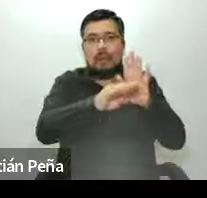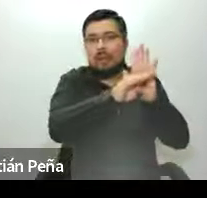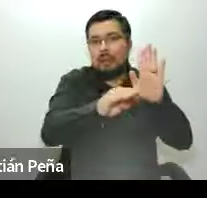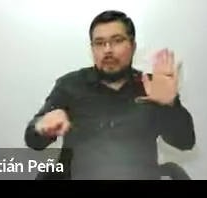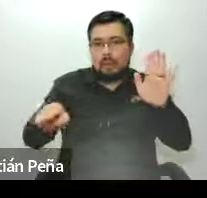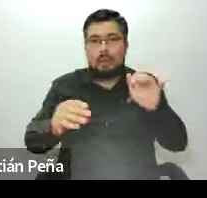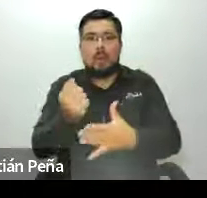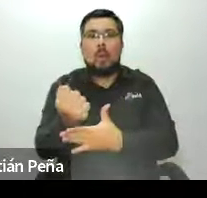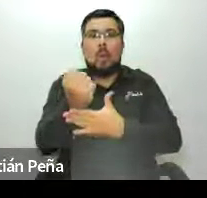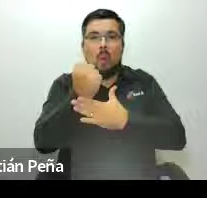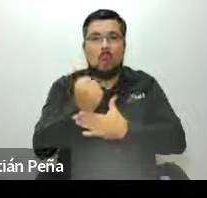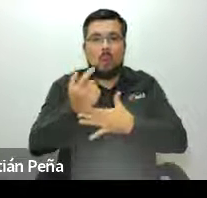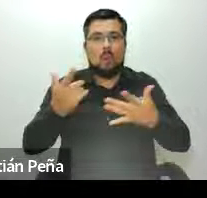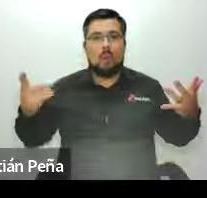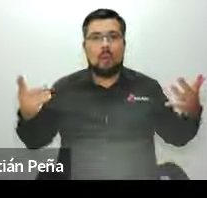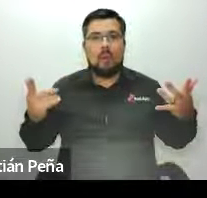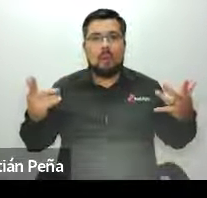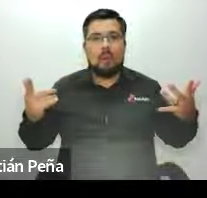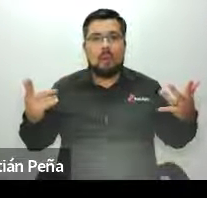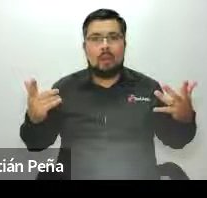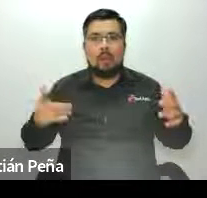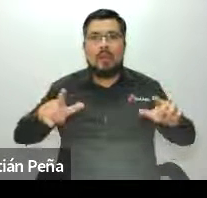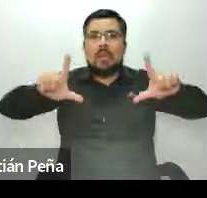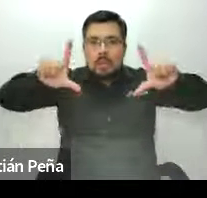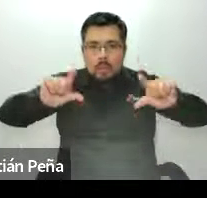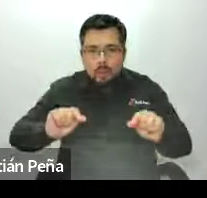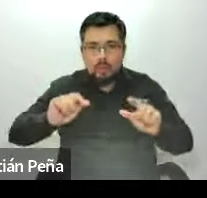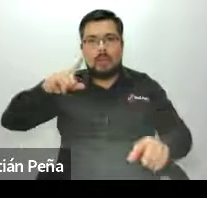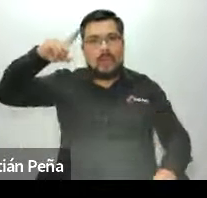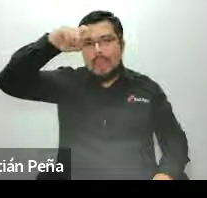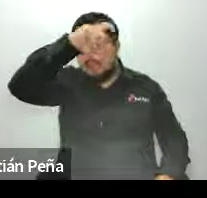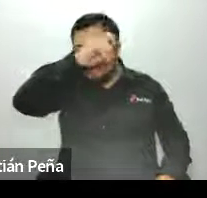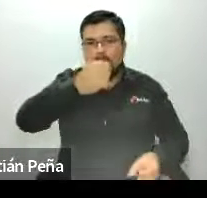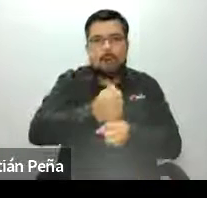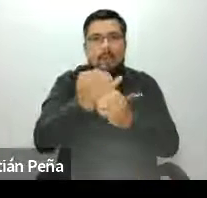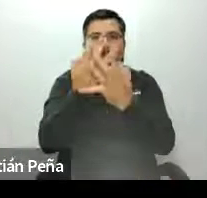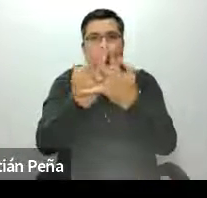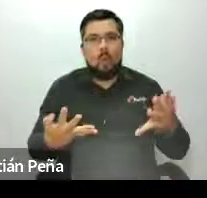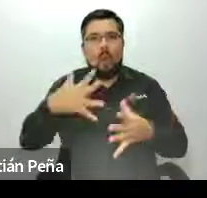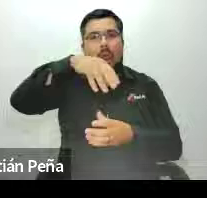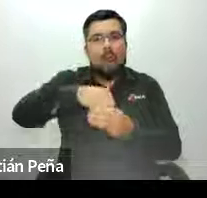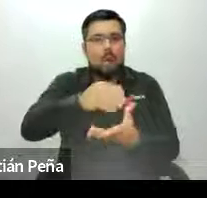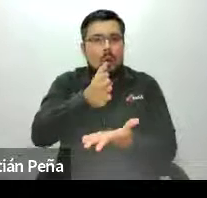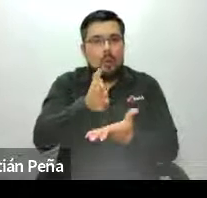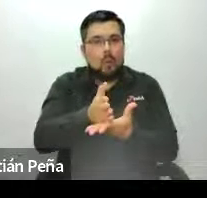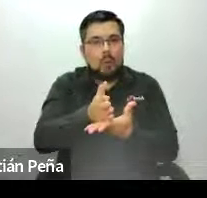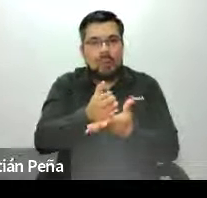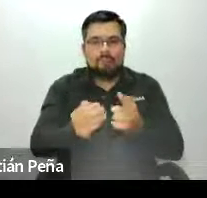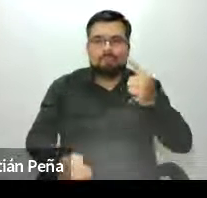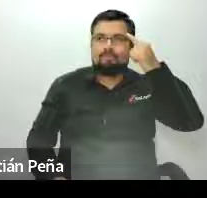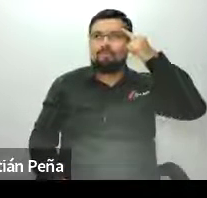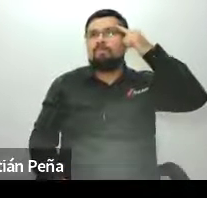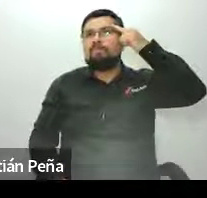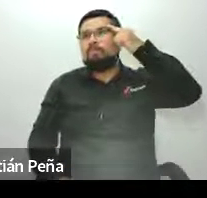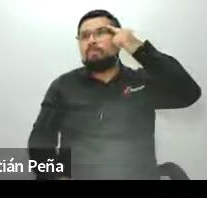complejidad de lo que implica trabajar el currículum en las escuelas, ¿no? Es decir, hacer una especie de buena inversión, ¿no es cierto?, de cuáles, no sé, cuáles